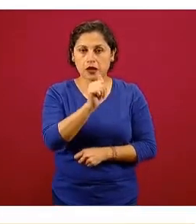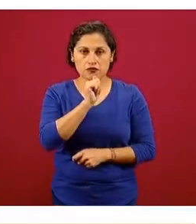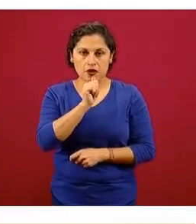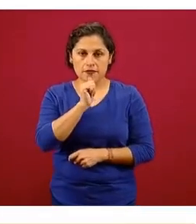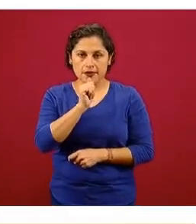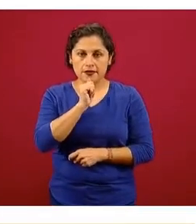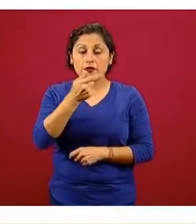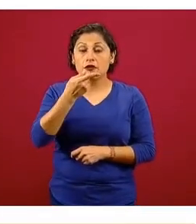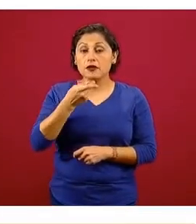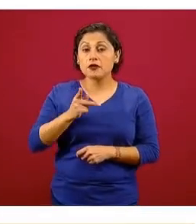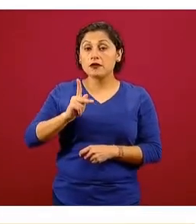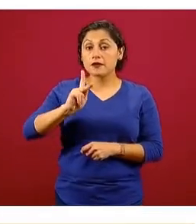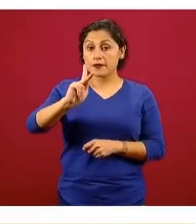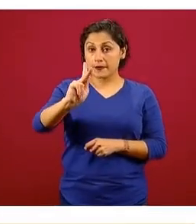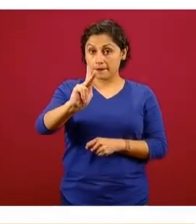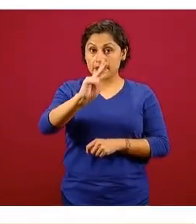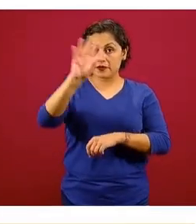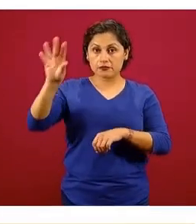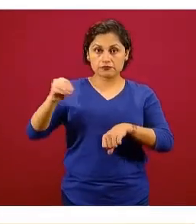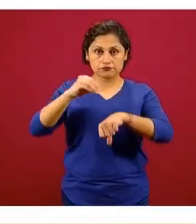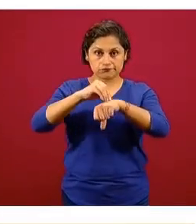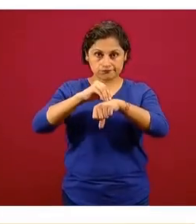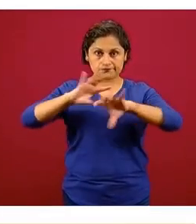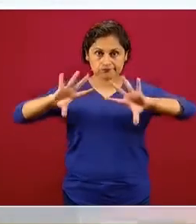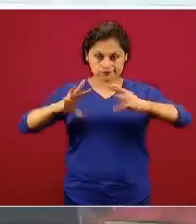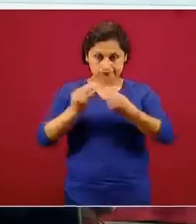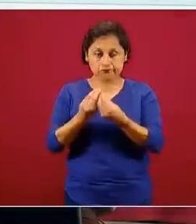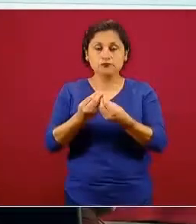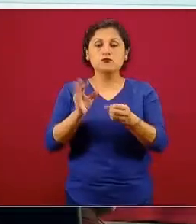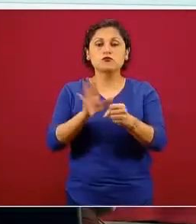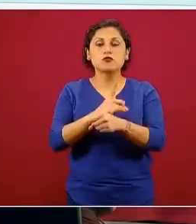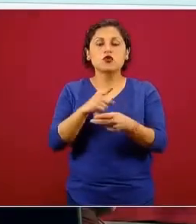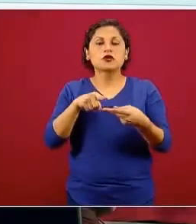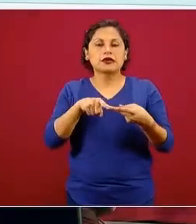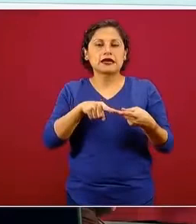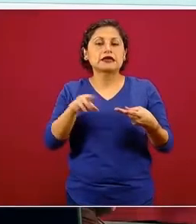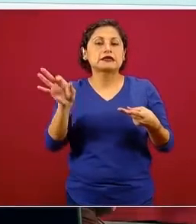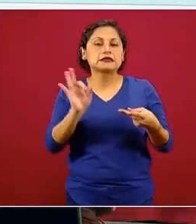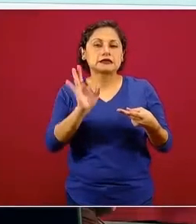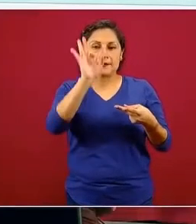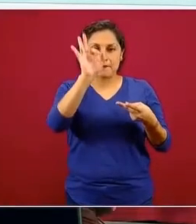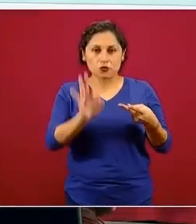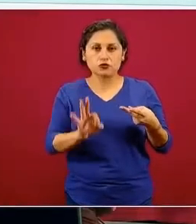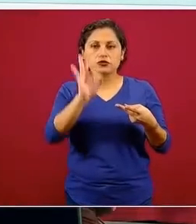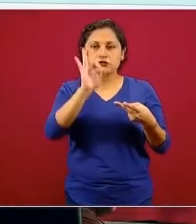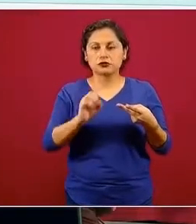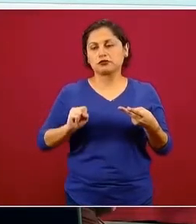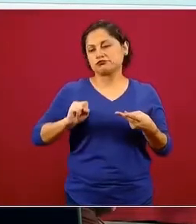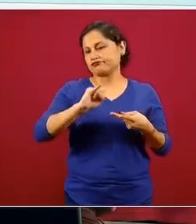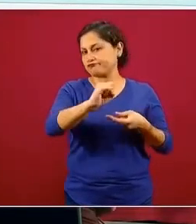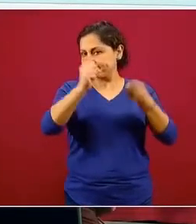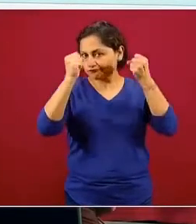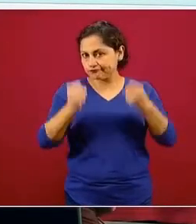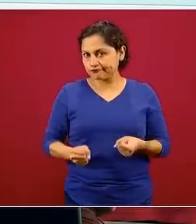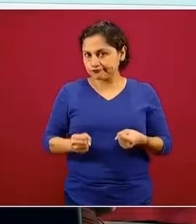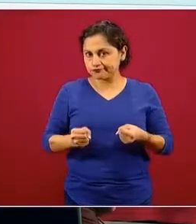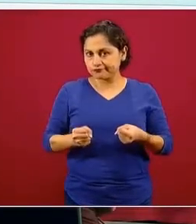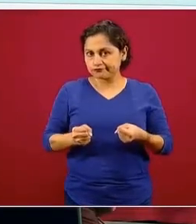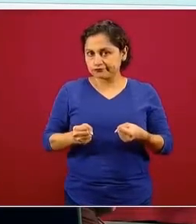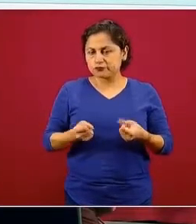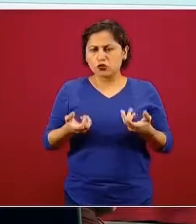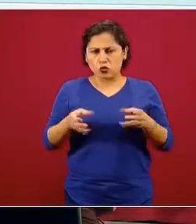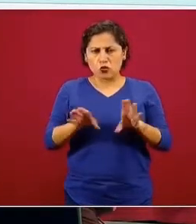consideramos que una proporción, un porcentaje de ellas va a resultar positiva. ¿Cómo sabemos que